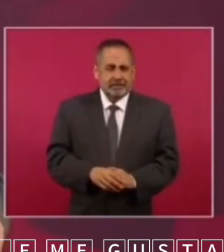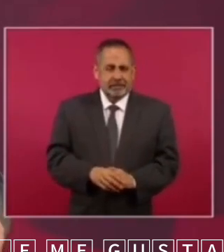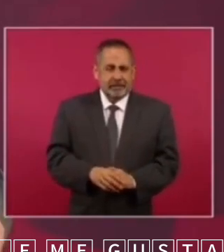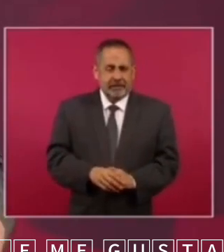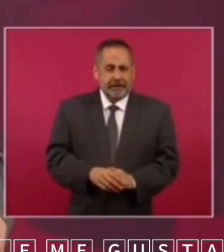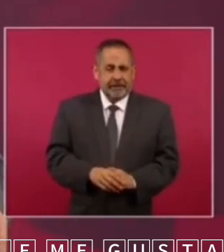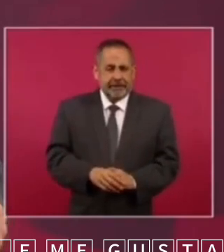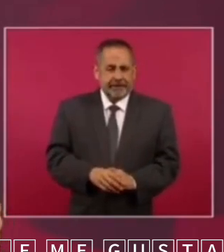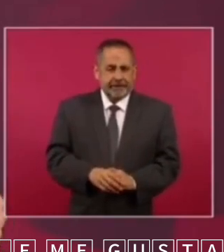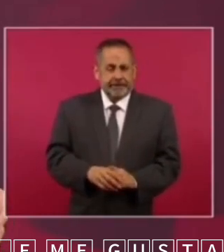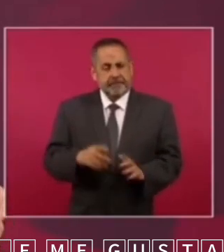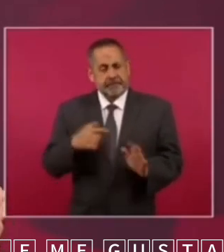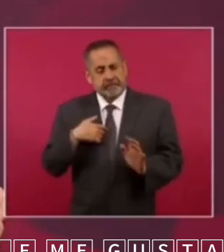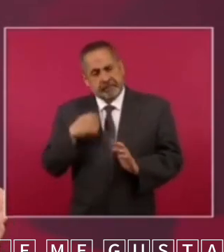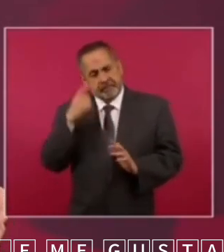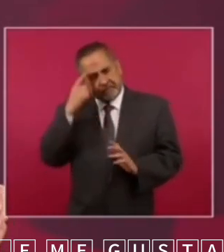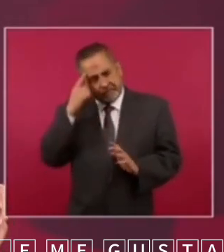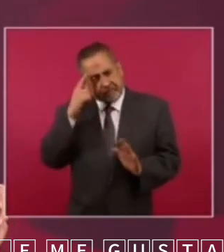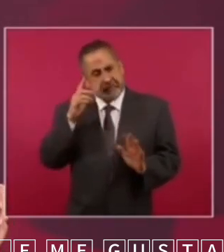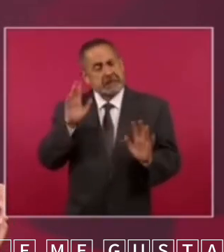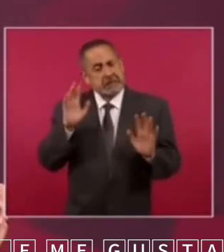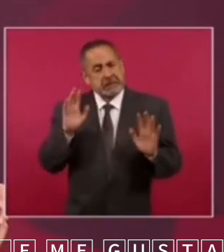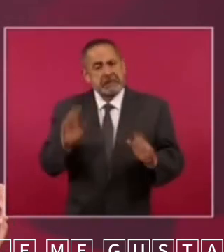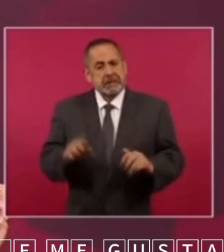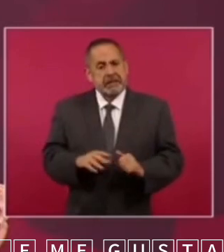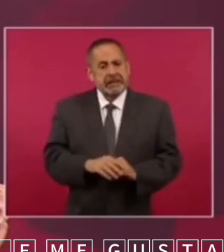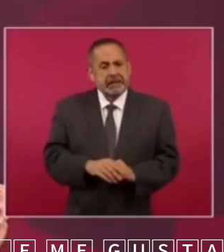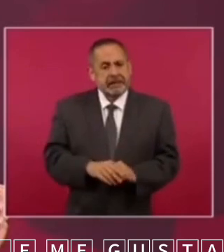Yo en su momento